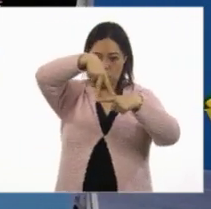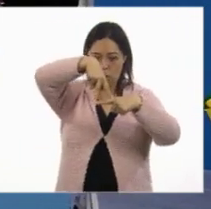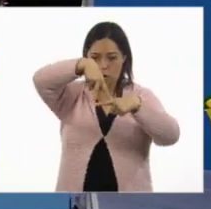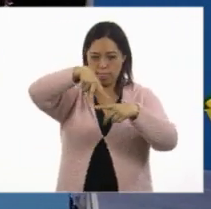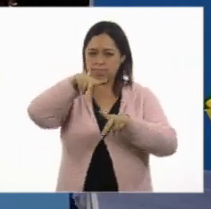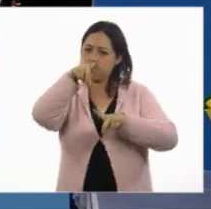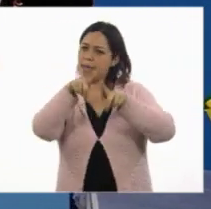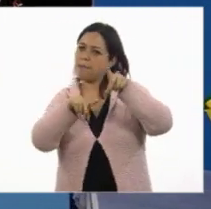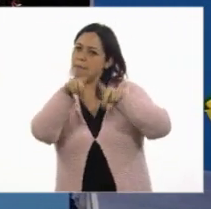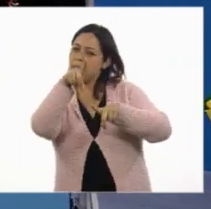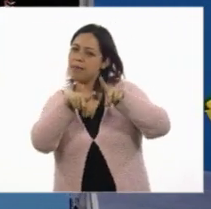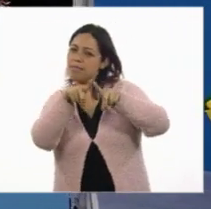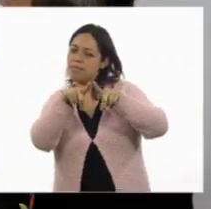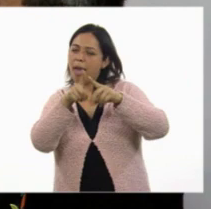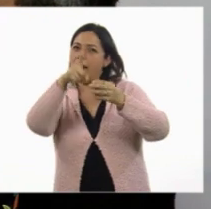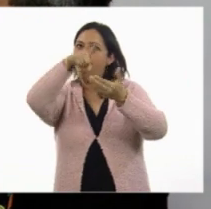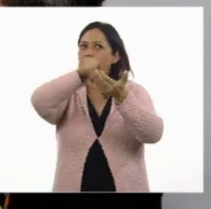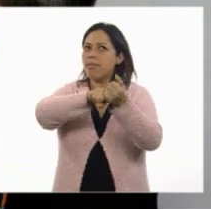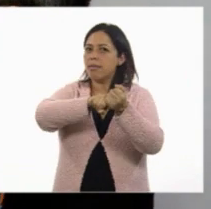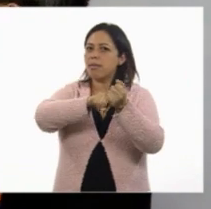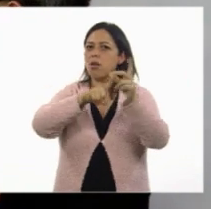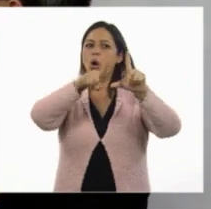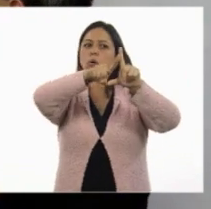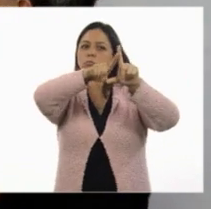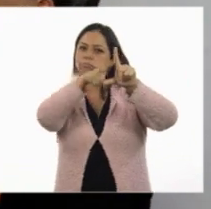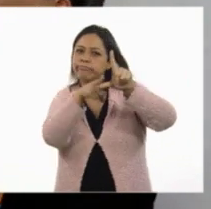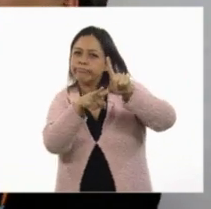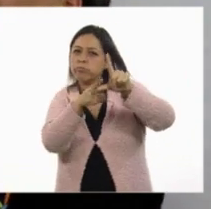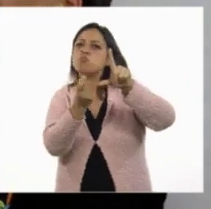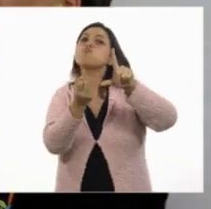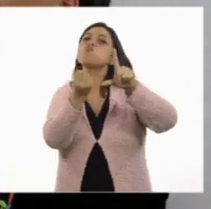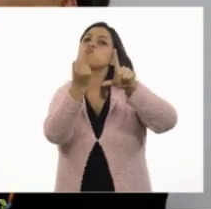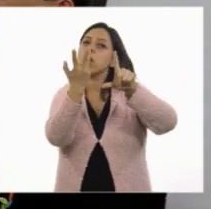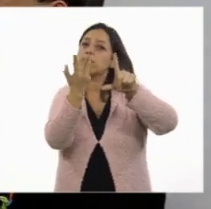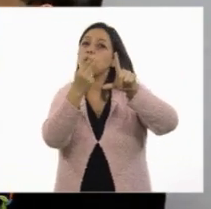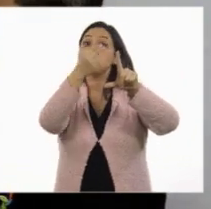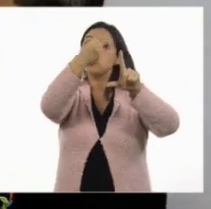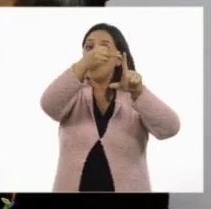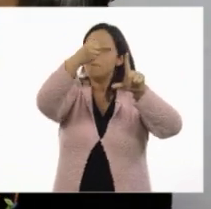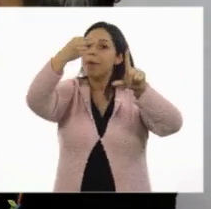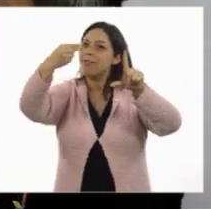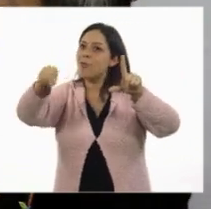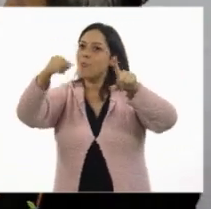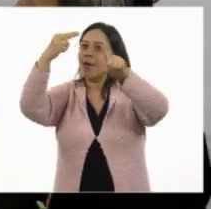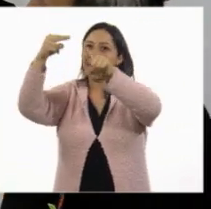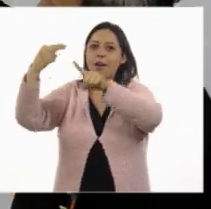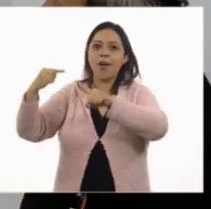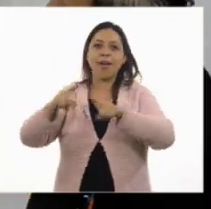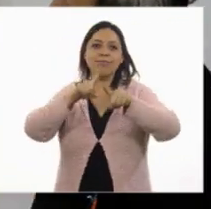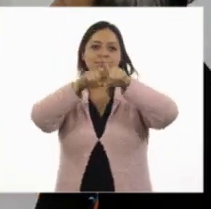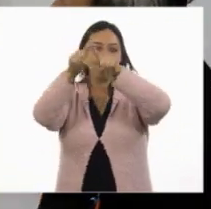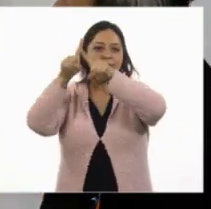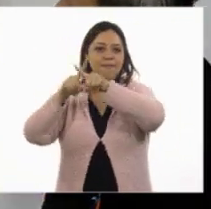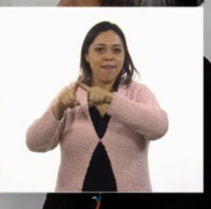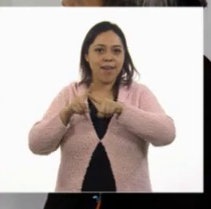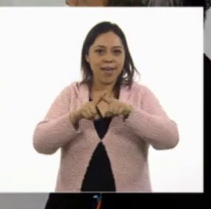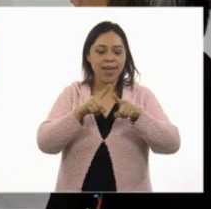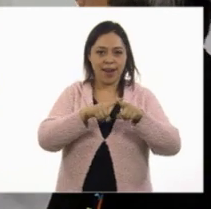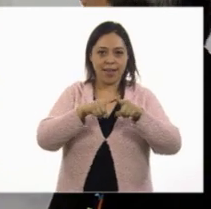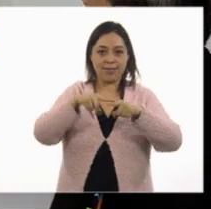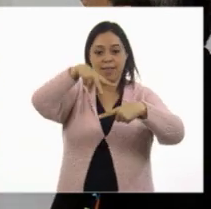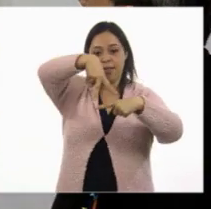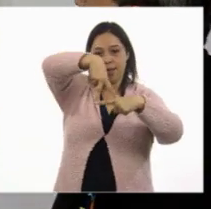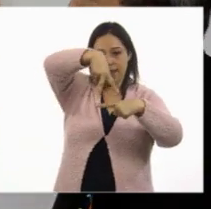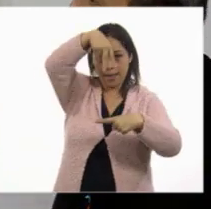de sus tipos de ángulos que van a tener diferentes nombres. ¿Sale? El escaleno, el isósceles, el